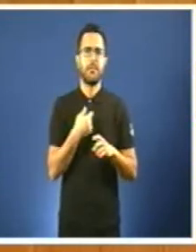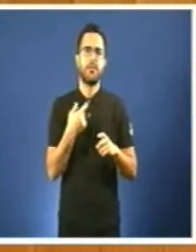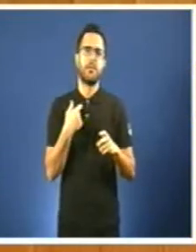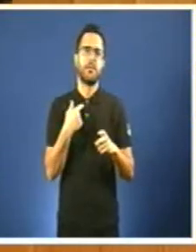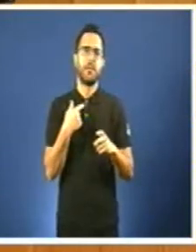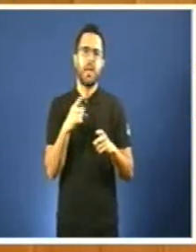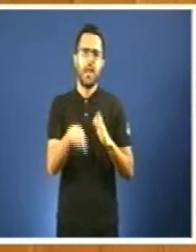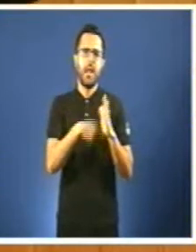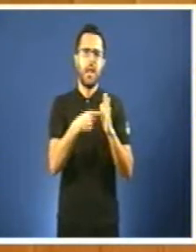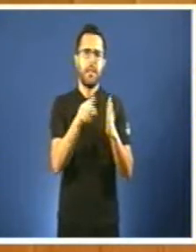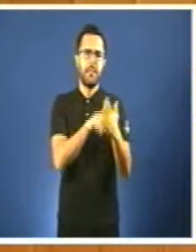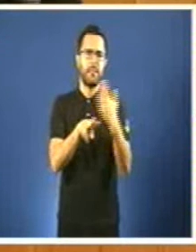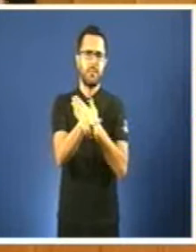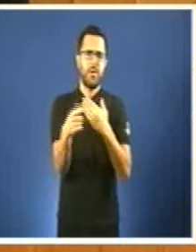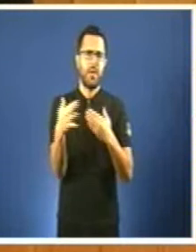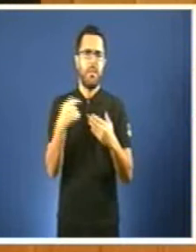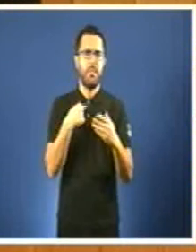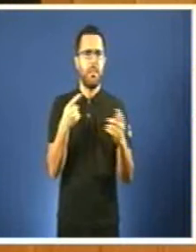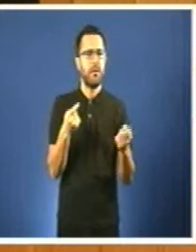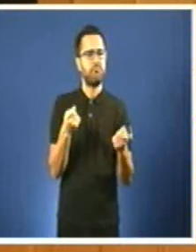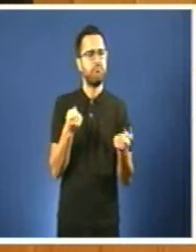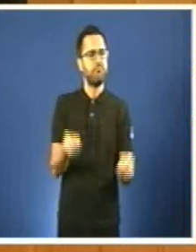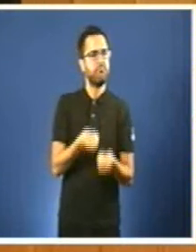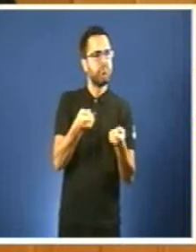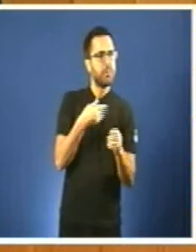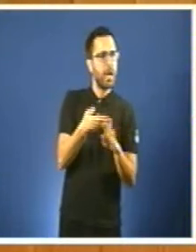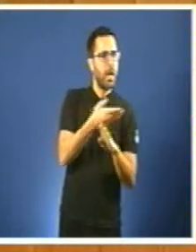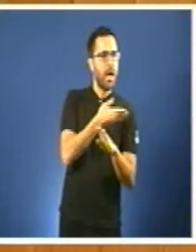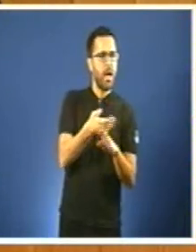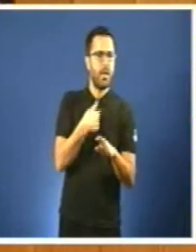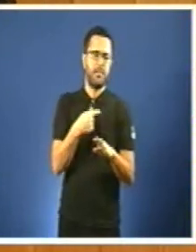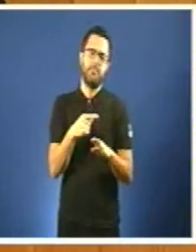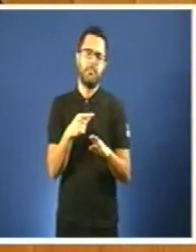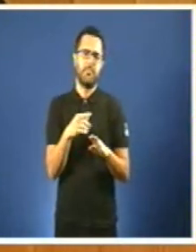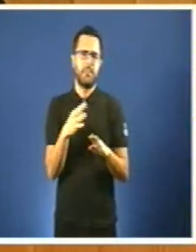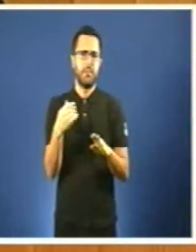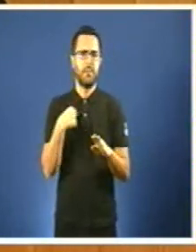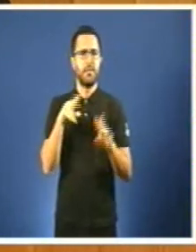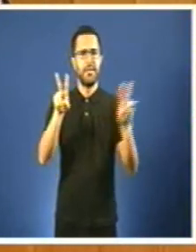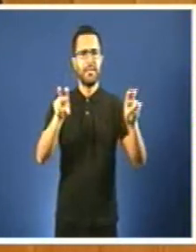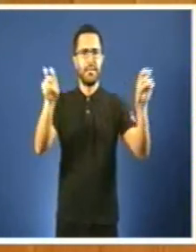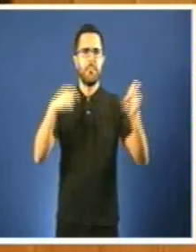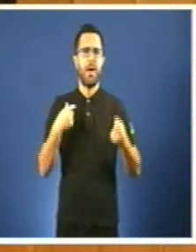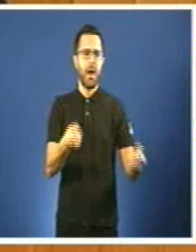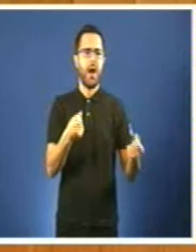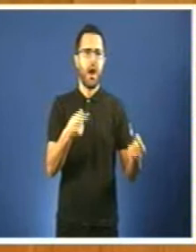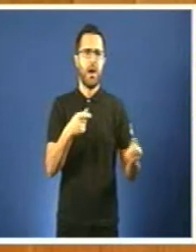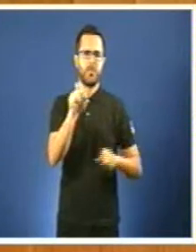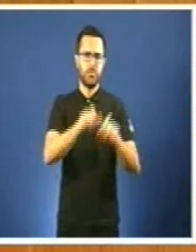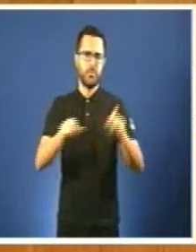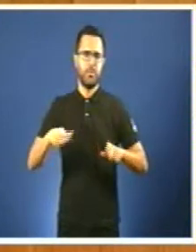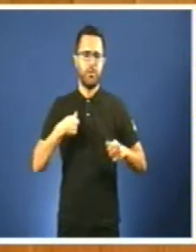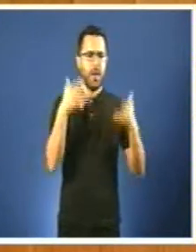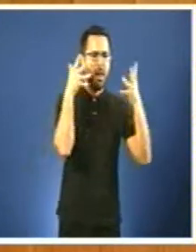Lei de Transparencia antes de anunciarnos unha nova lei, en particular nos referidos gastos de persoal eventual, de gabinete,